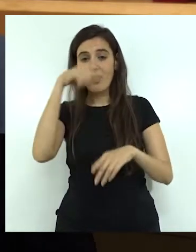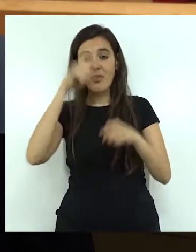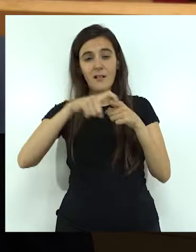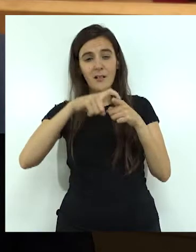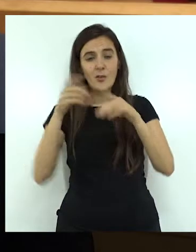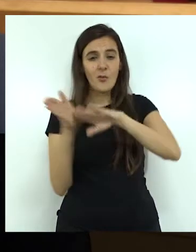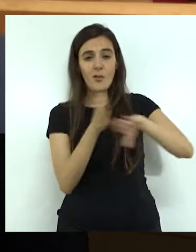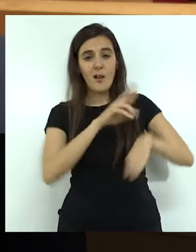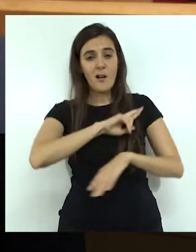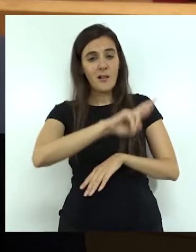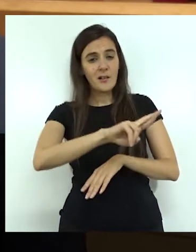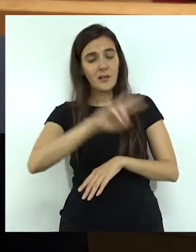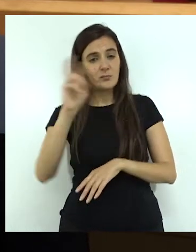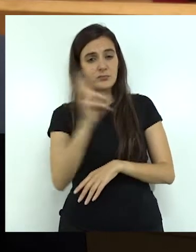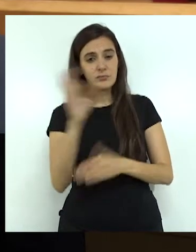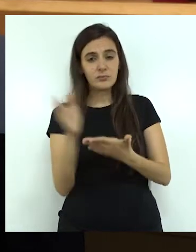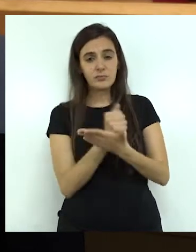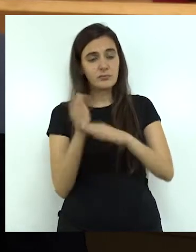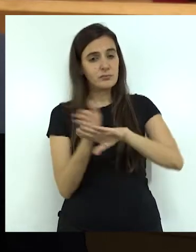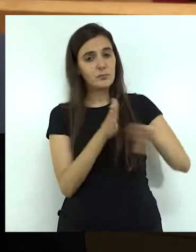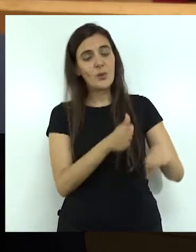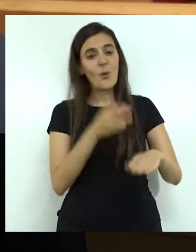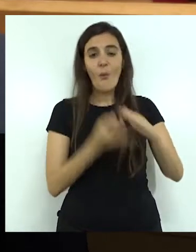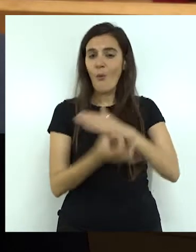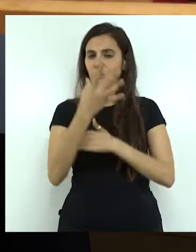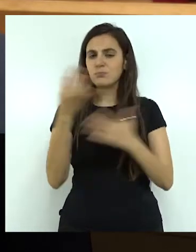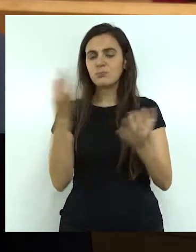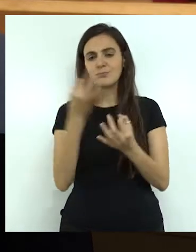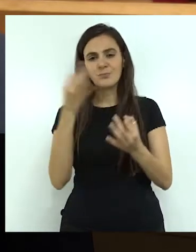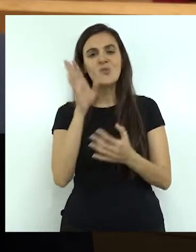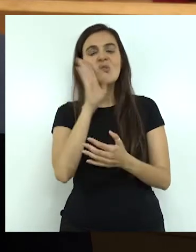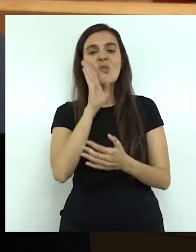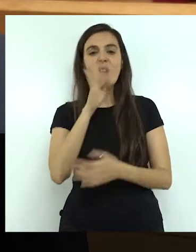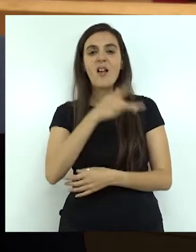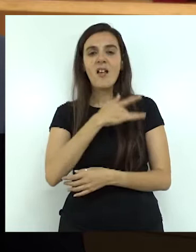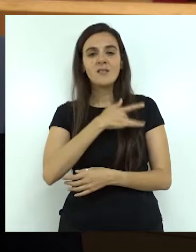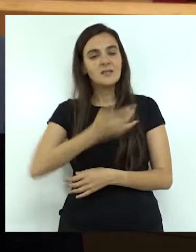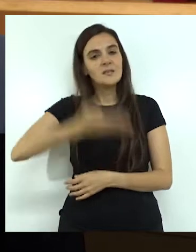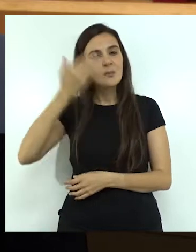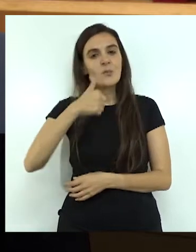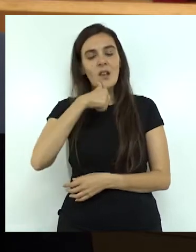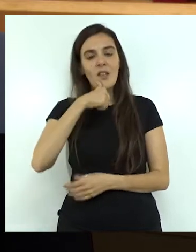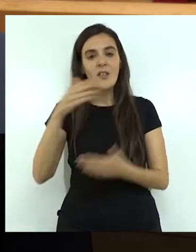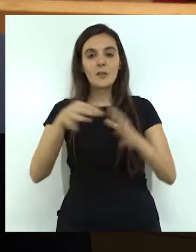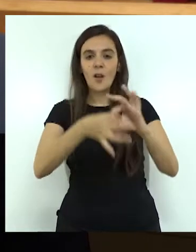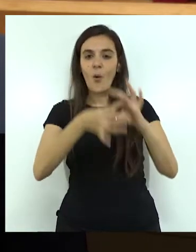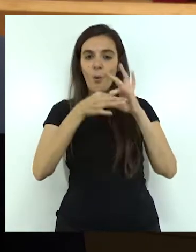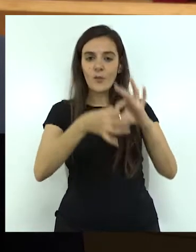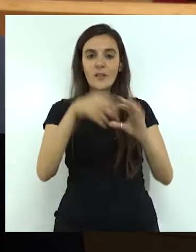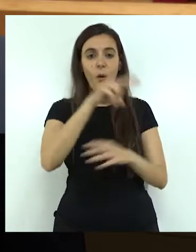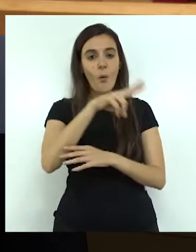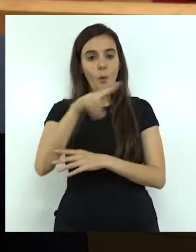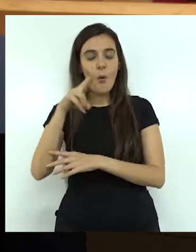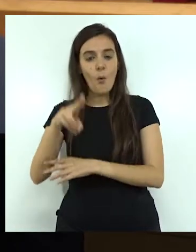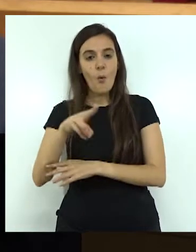de razas sigamos cultivando en esta querida tierra nuestra la fraternidad la concordia